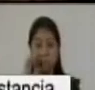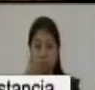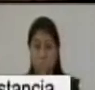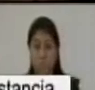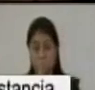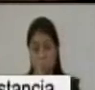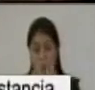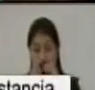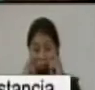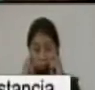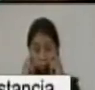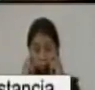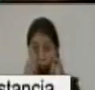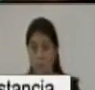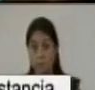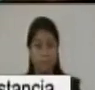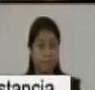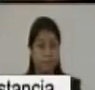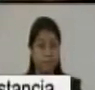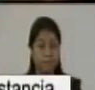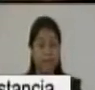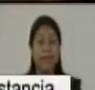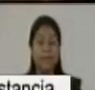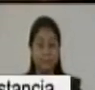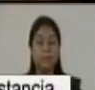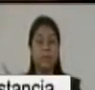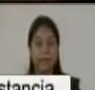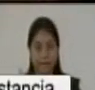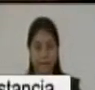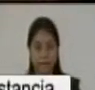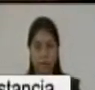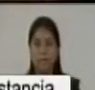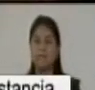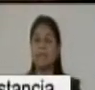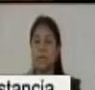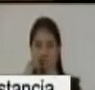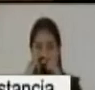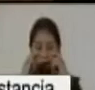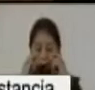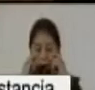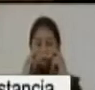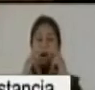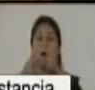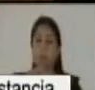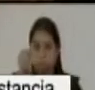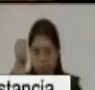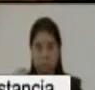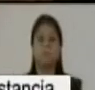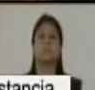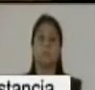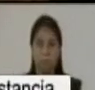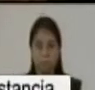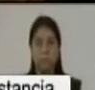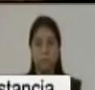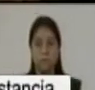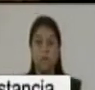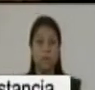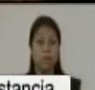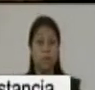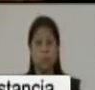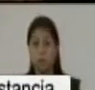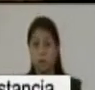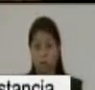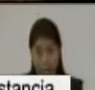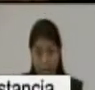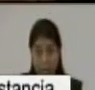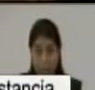de mascarilla. A partir de lunes, las mascarillas se van a volver obligatorias. Nosotros en el gobierno vamos a